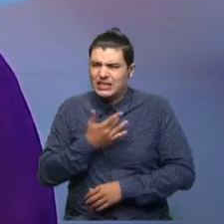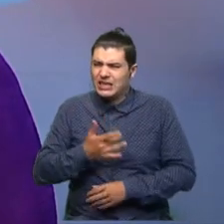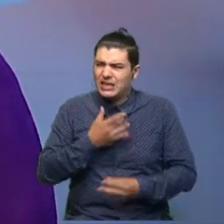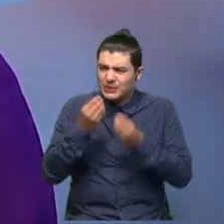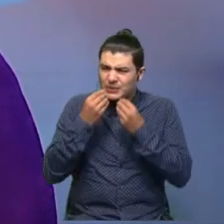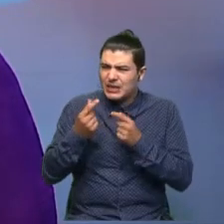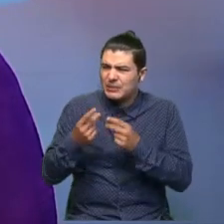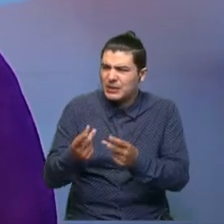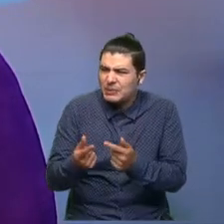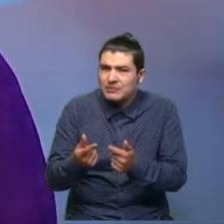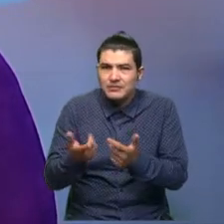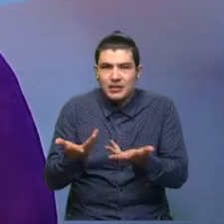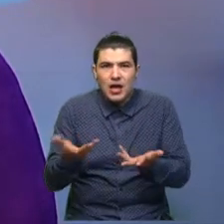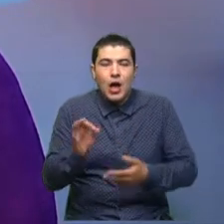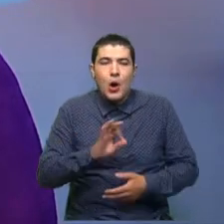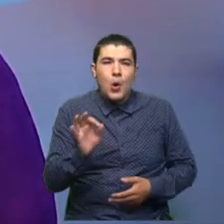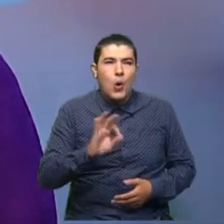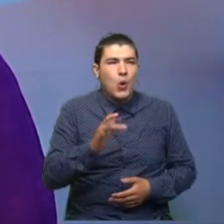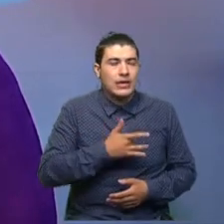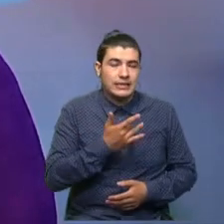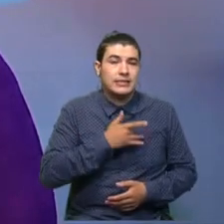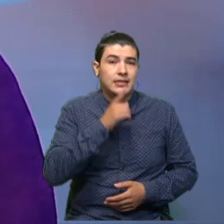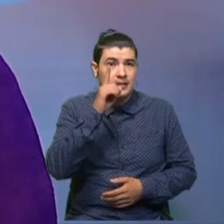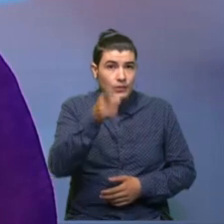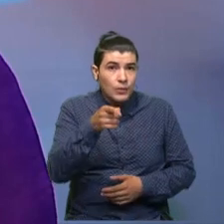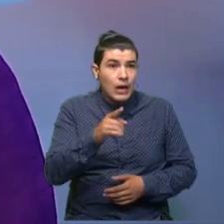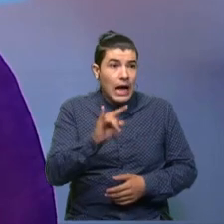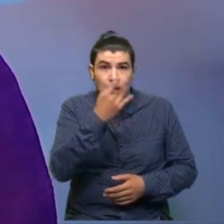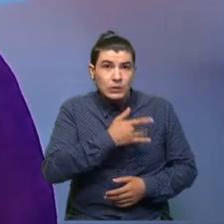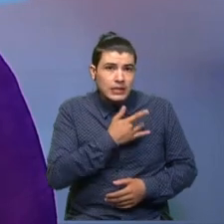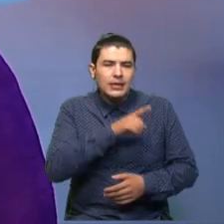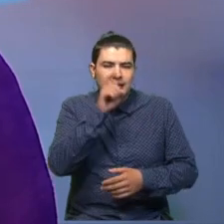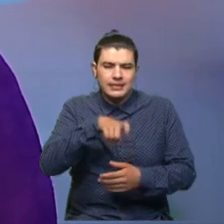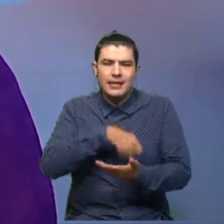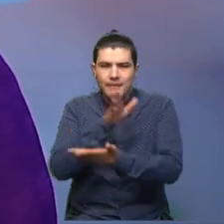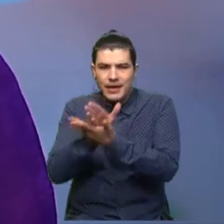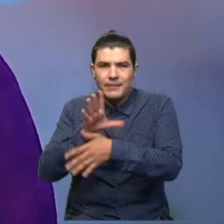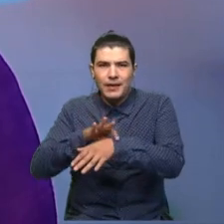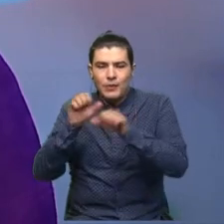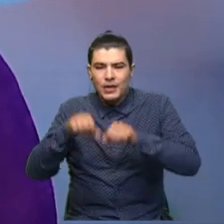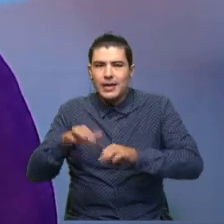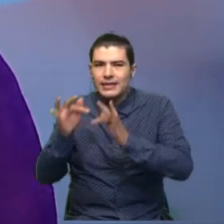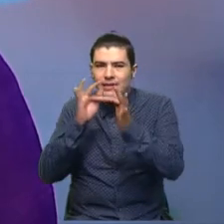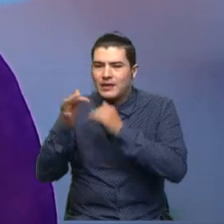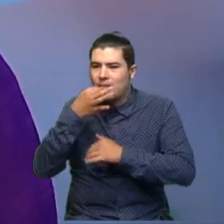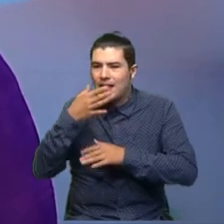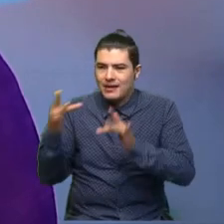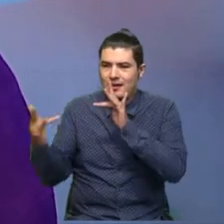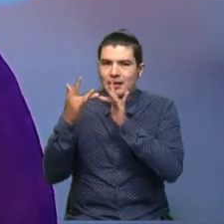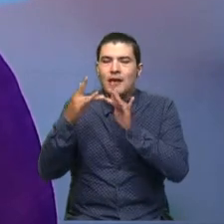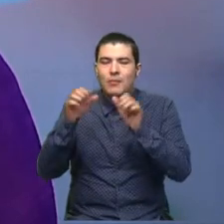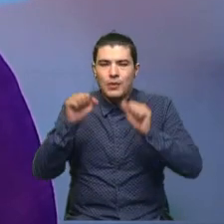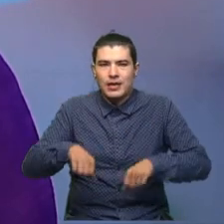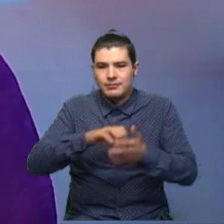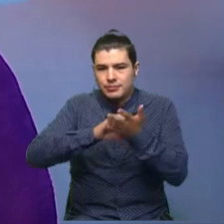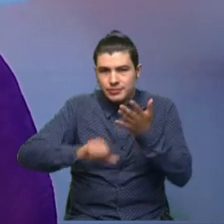muy rápidamente. Necesita el tratamiento especializado para poder erradicarlo, porque en el tiempo y según